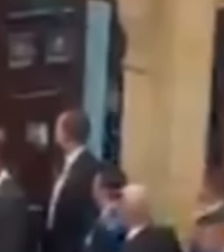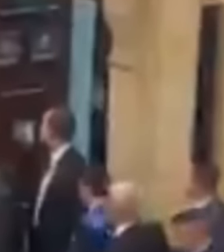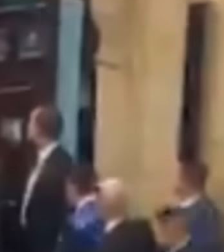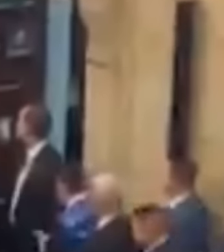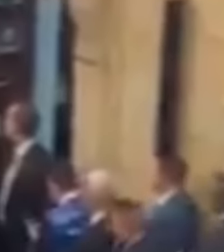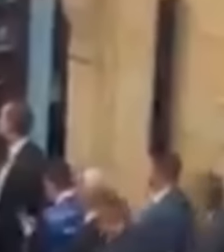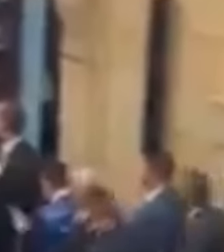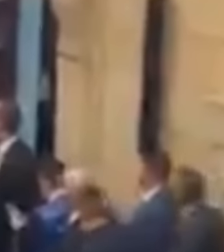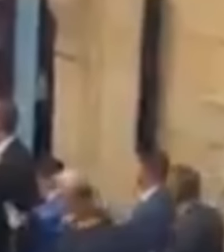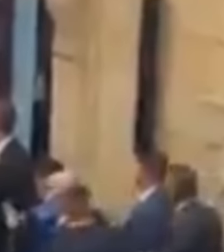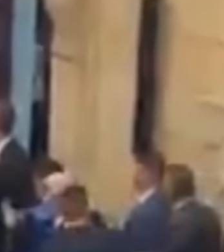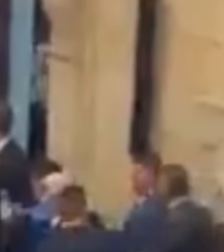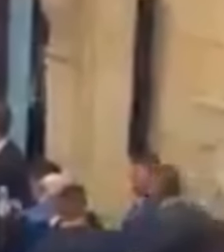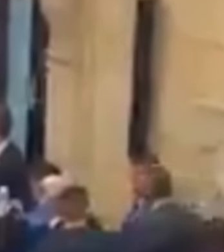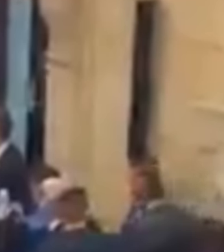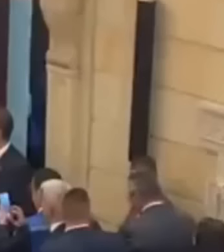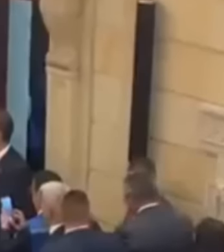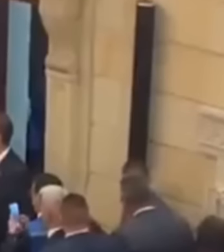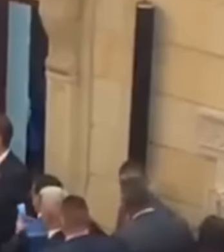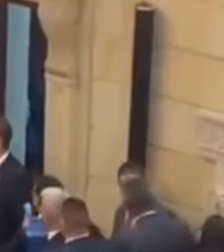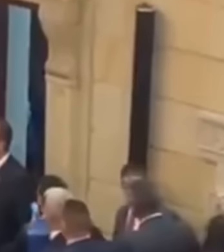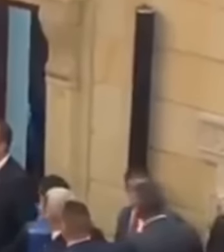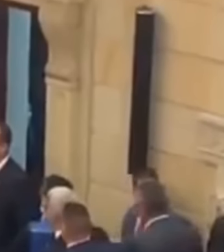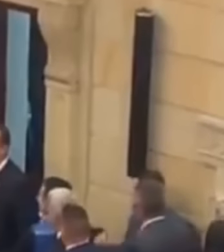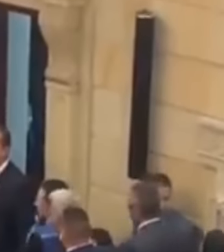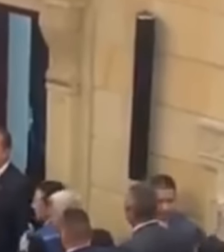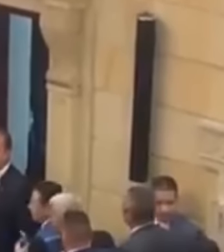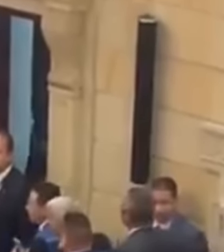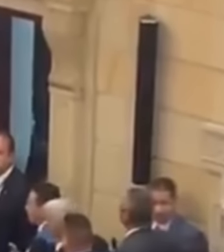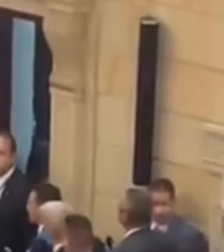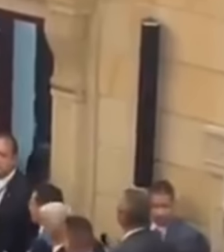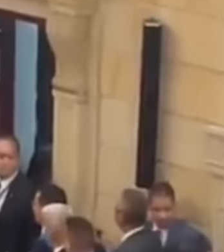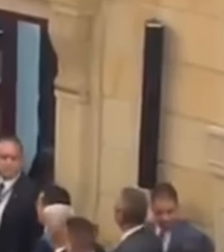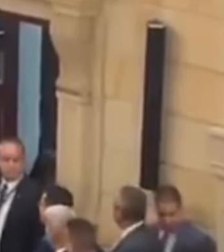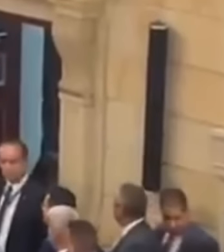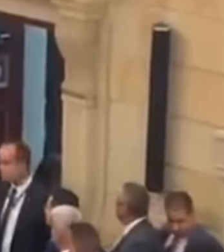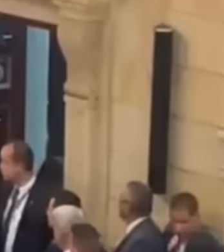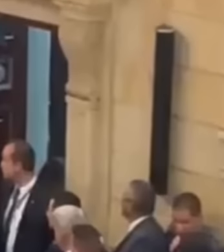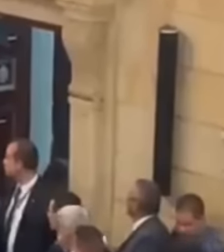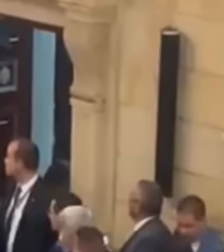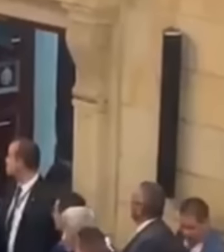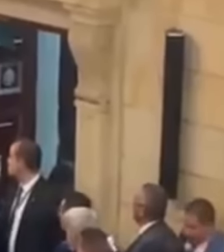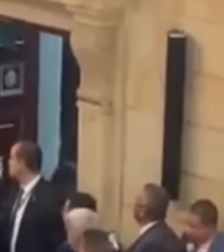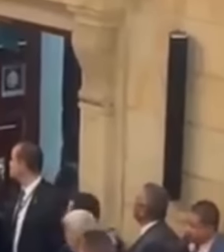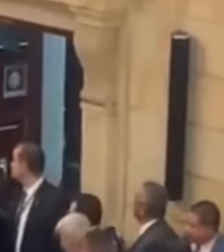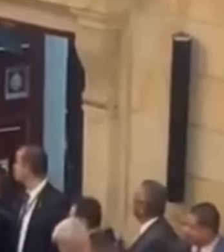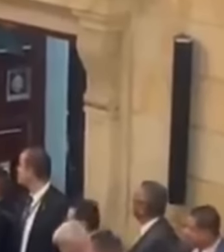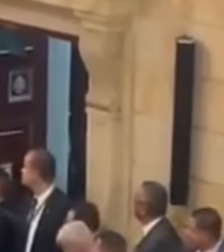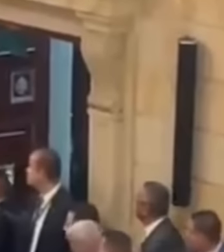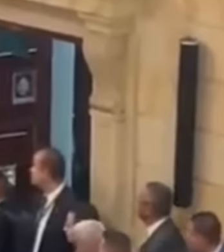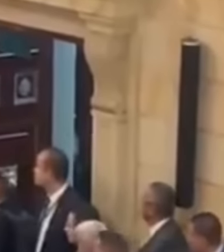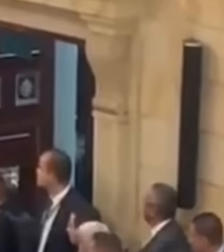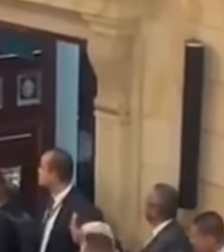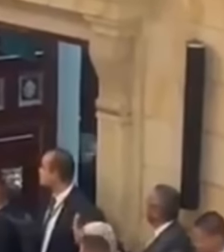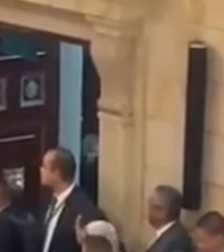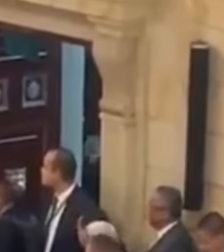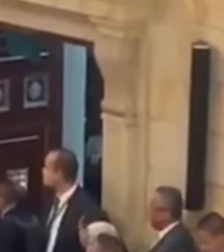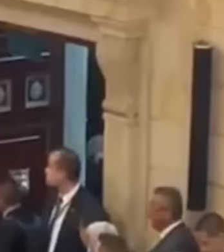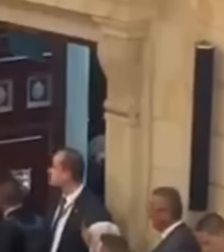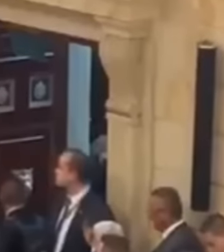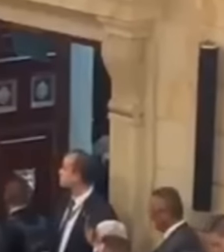no aguantó las verdades que le dijo Polo Polo en la cara a este corrupto gobierno. Eso sí, antes habían hablado otros representantes de la